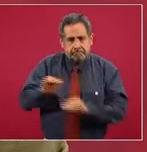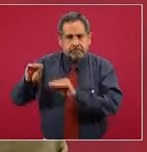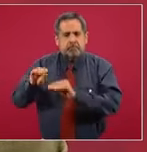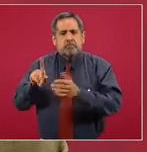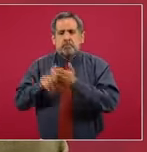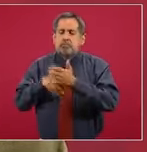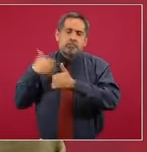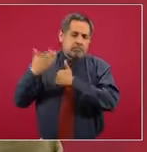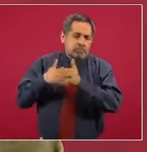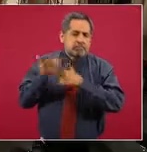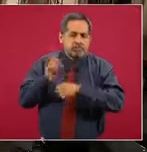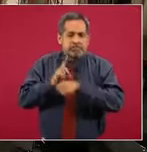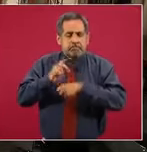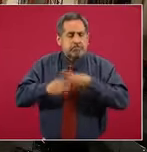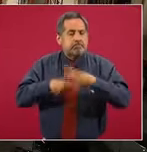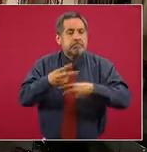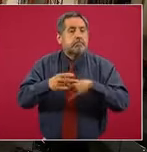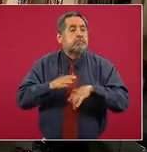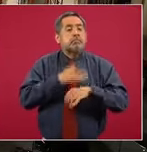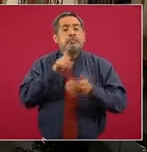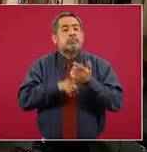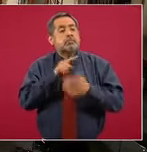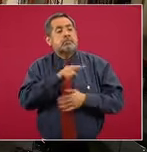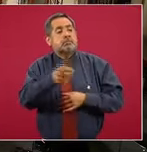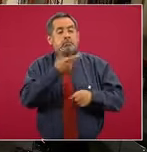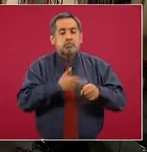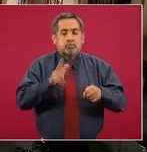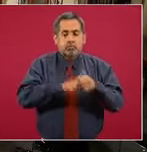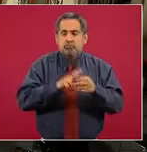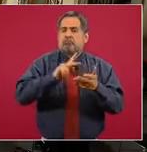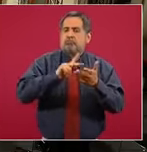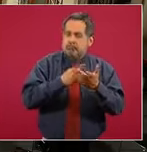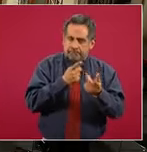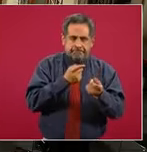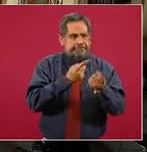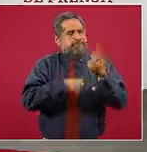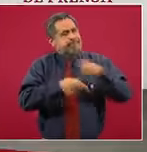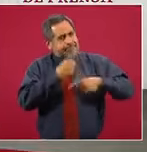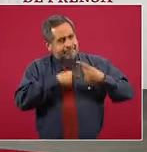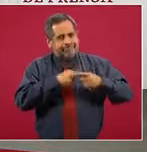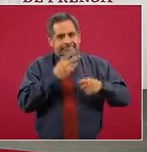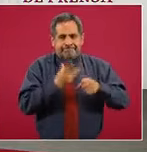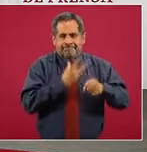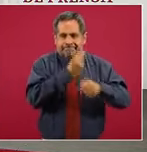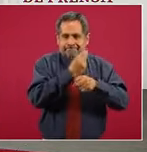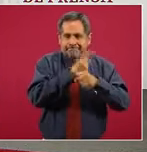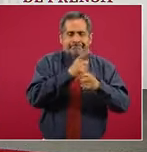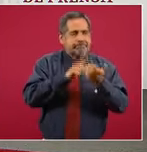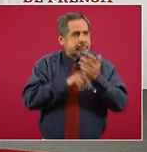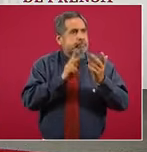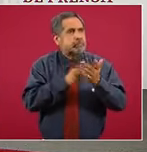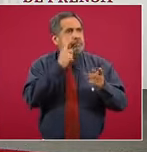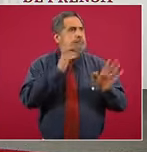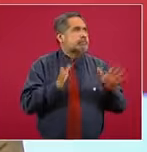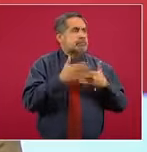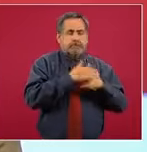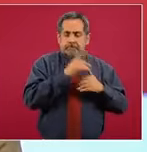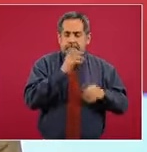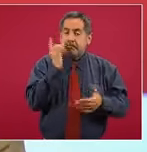día con día, porque en los hospitales se está volviendo a reconvertir lo que ya se había hecho, ahora sí ponerlo